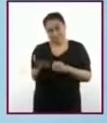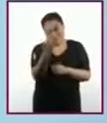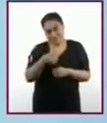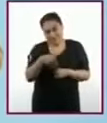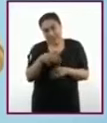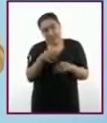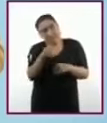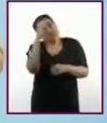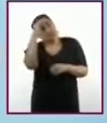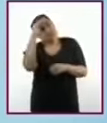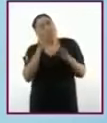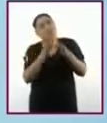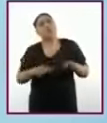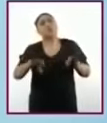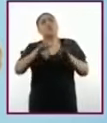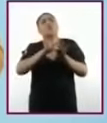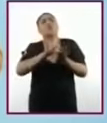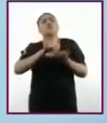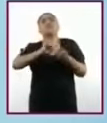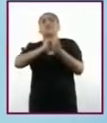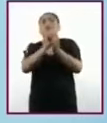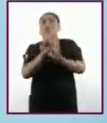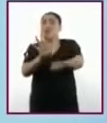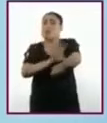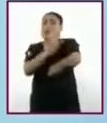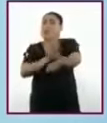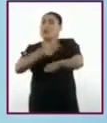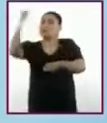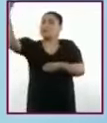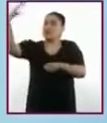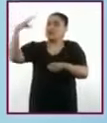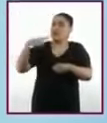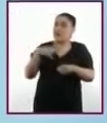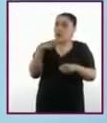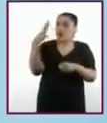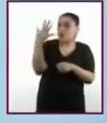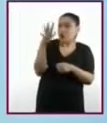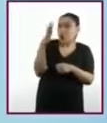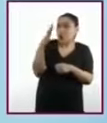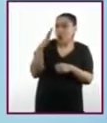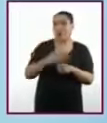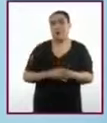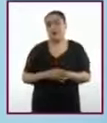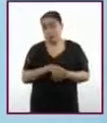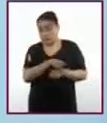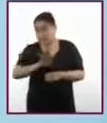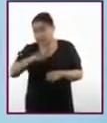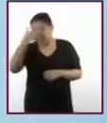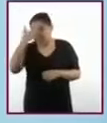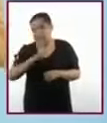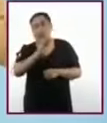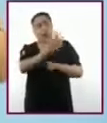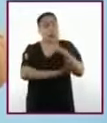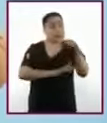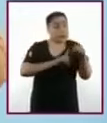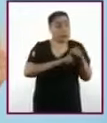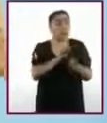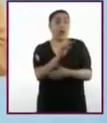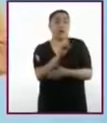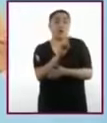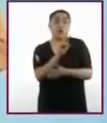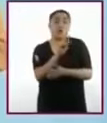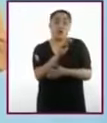es la importancia de la energía que recibimos del sol en las cadenas alimentarias. ¿Recuerdan cuál es la diferencia entre animales